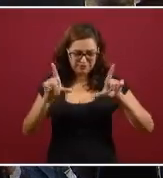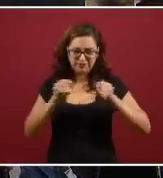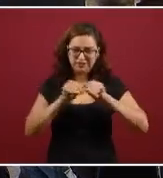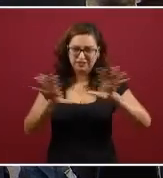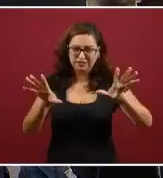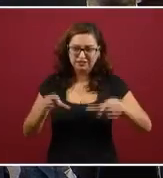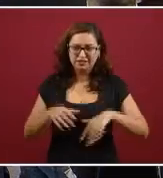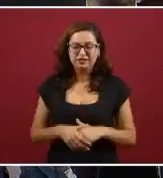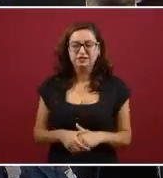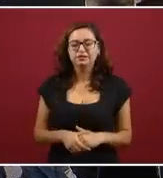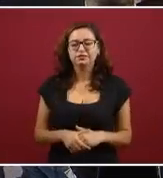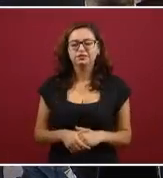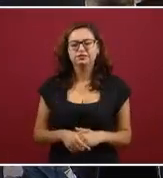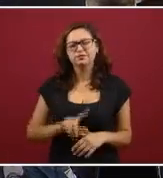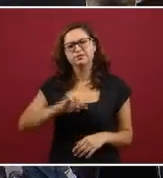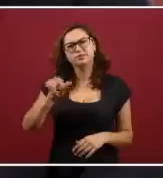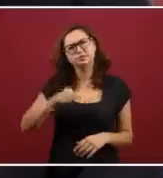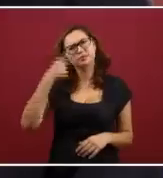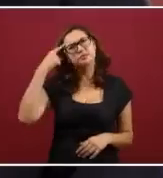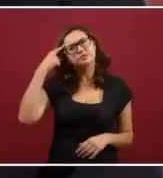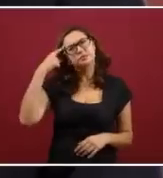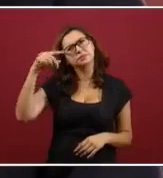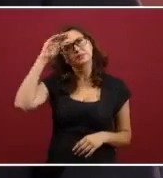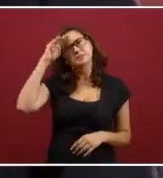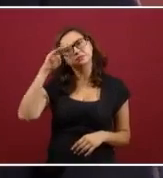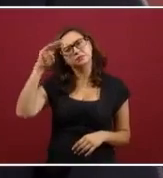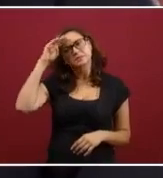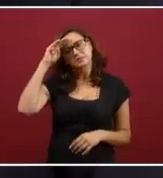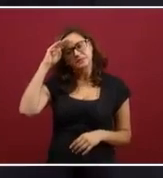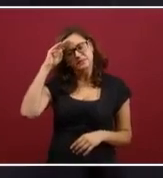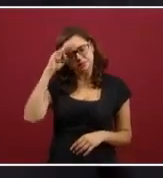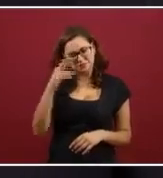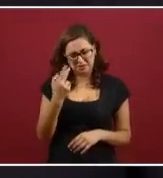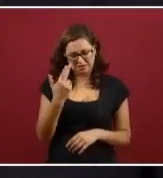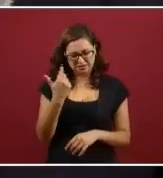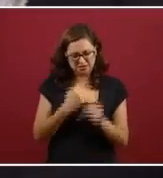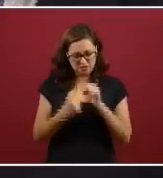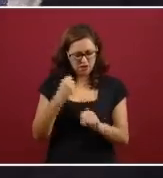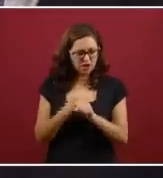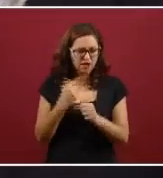Después me quedé pensando, hace 25 años,